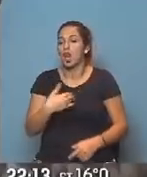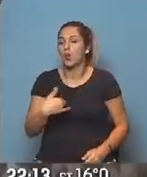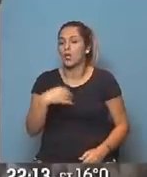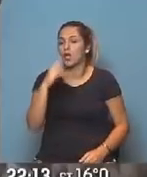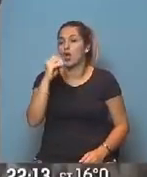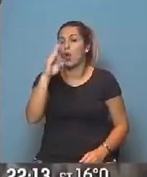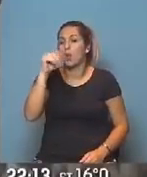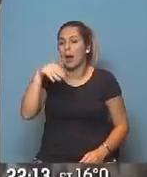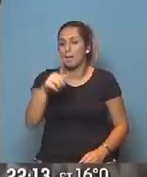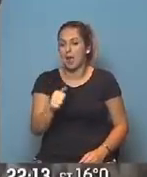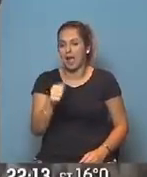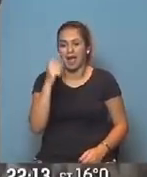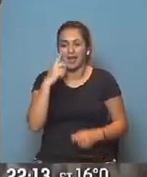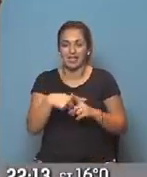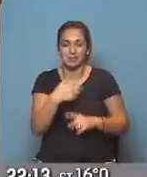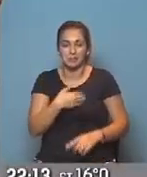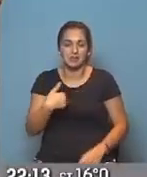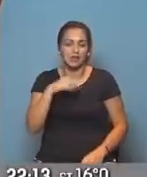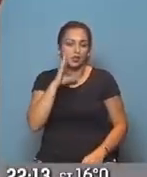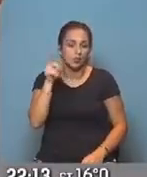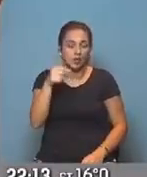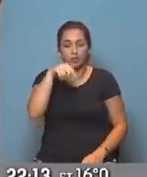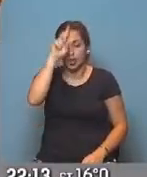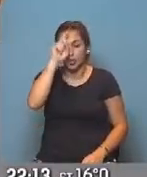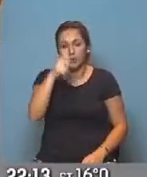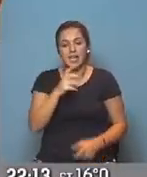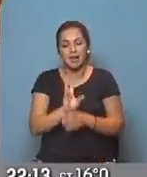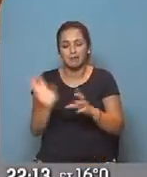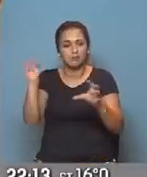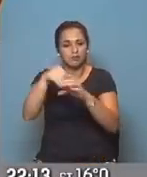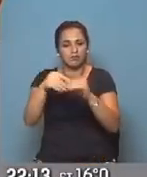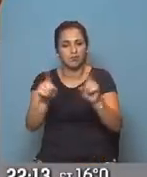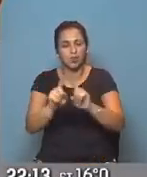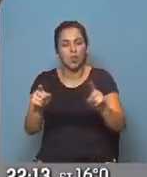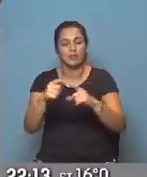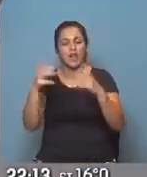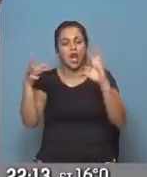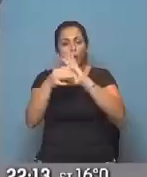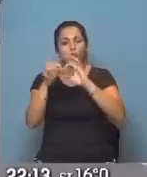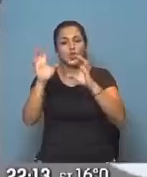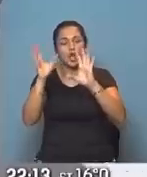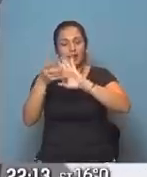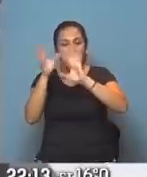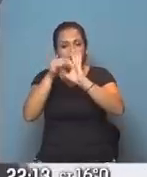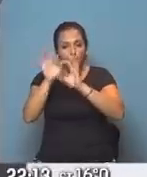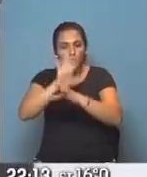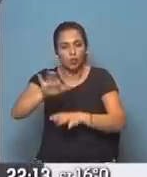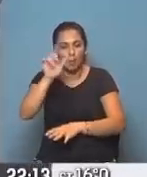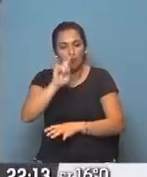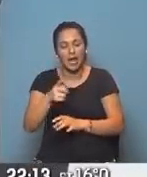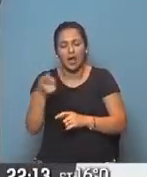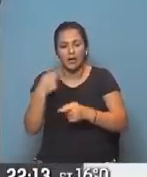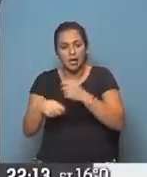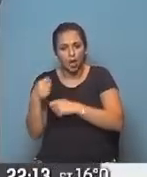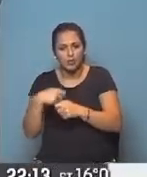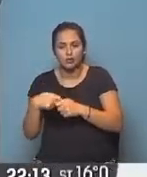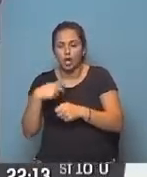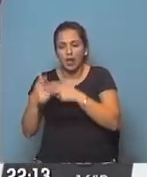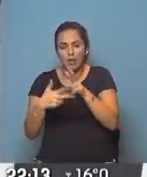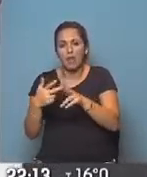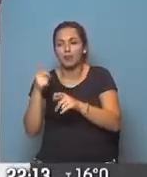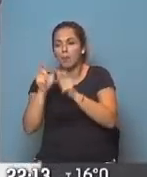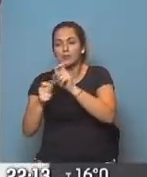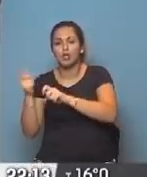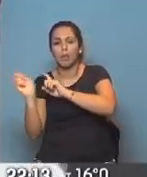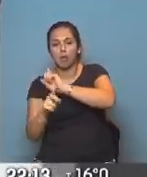este tiempo, Turquía, y esta frustración de no entrar a la Unión Europea, más allá de lo que fueron las negociaciones con los refugiados, le ha